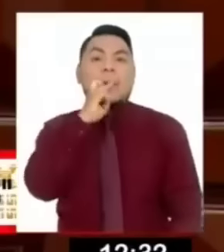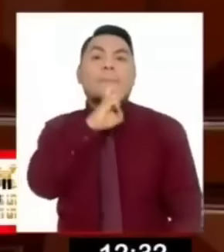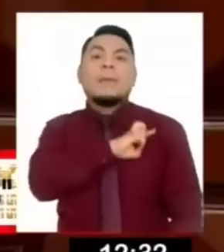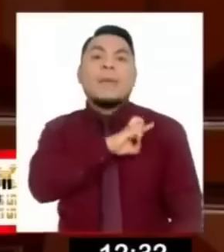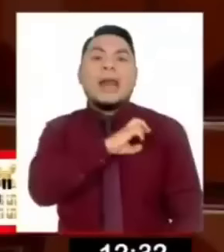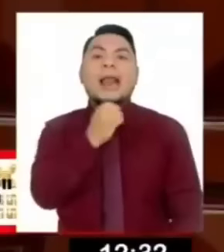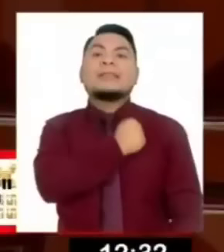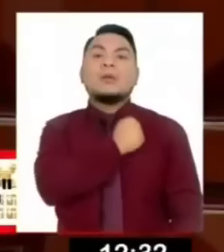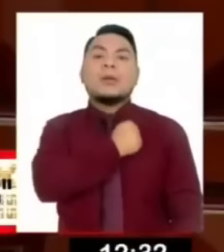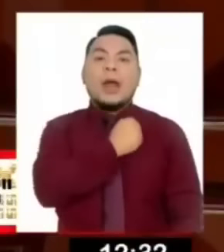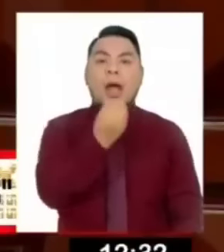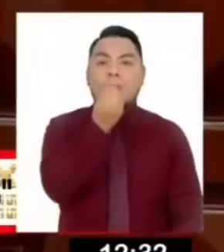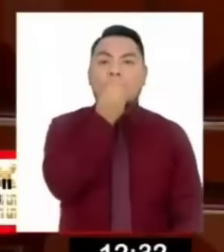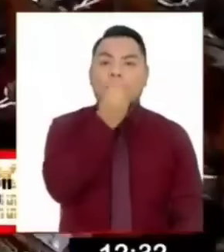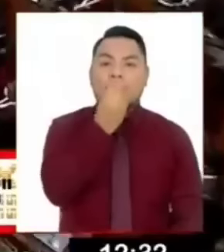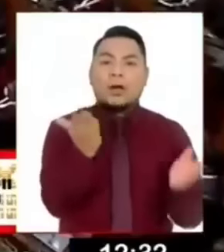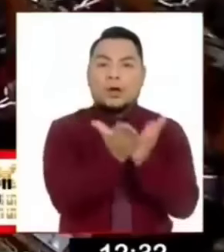secundaria.